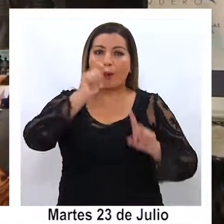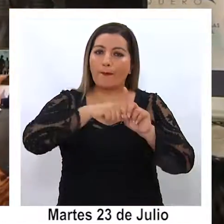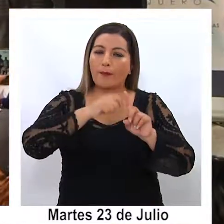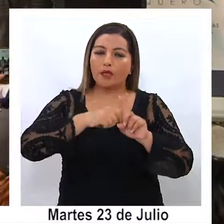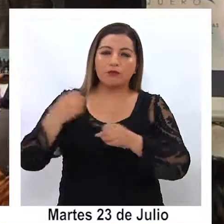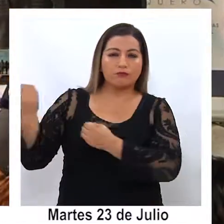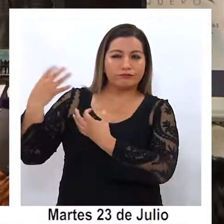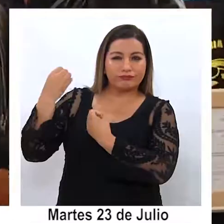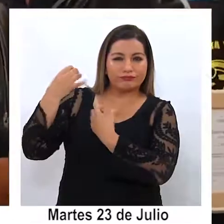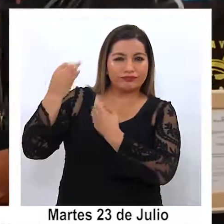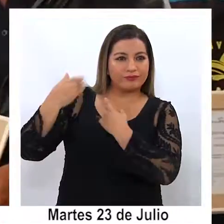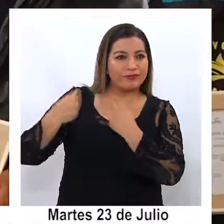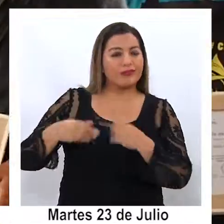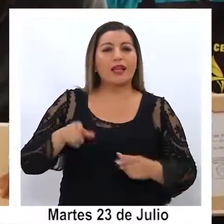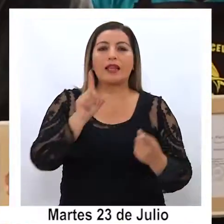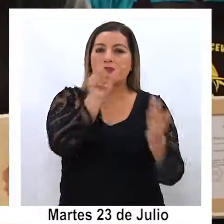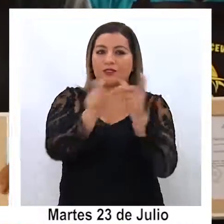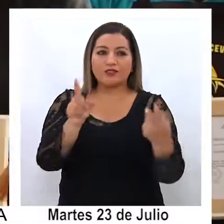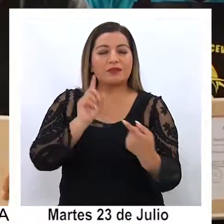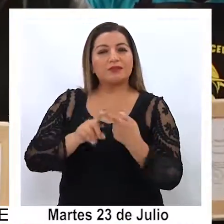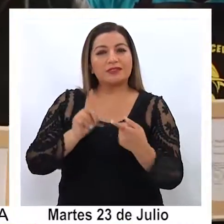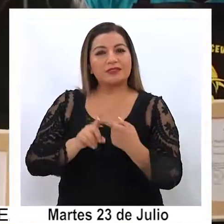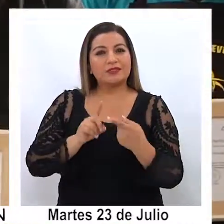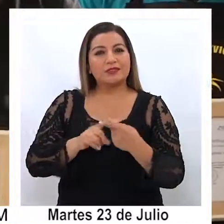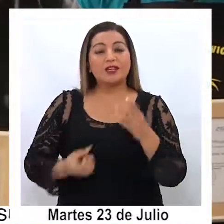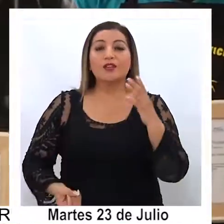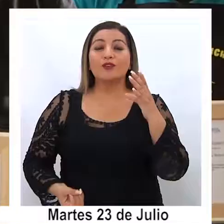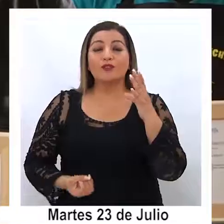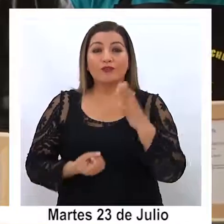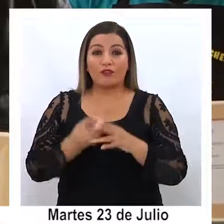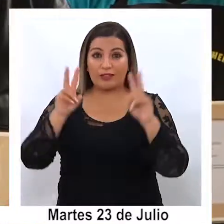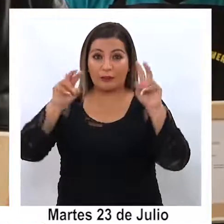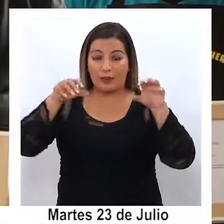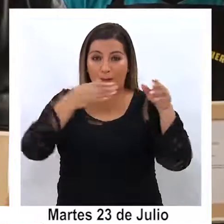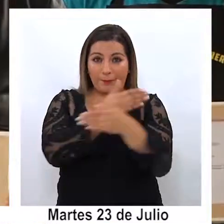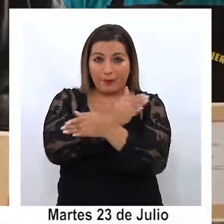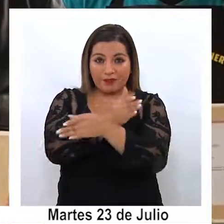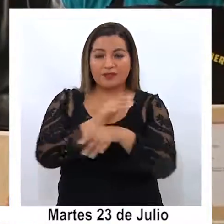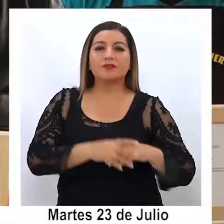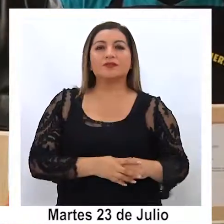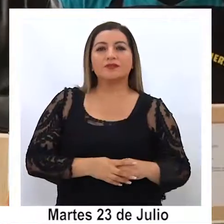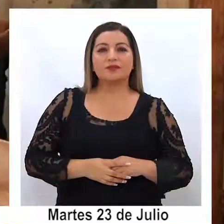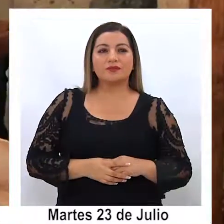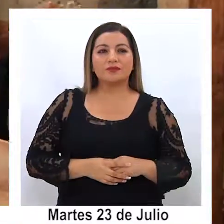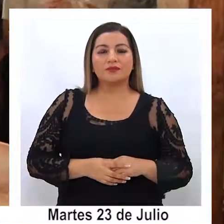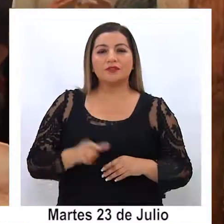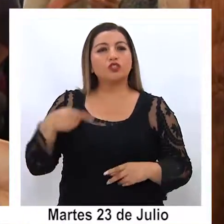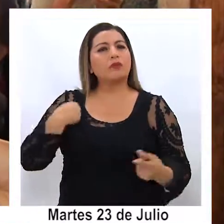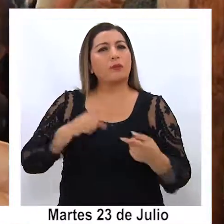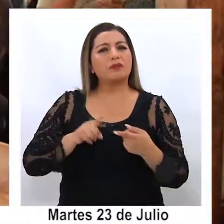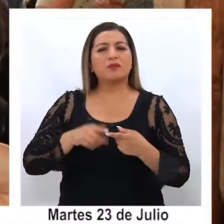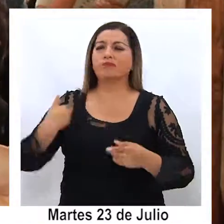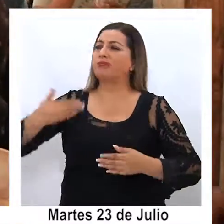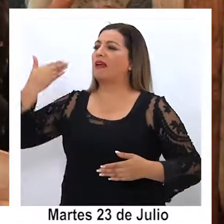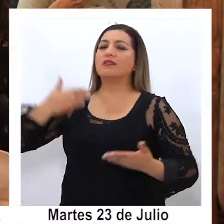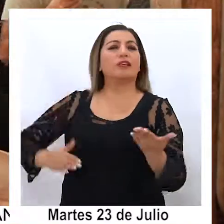meses de capacitación recibieron los participantes de este Nodo Pesquero. Yo estoy participando desde que empezó.